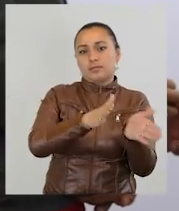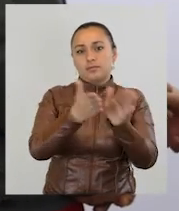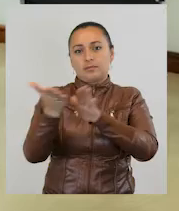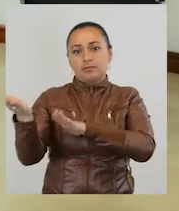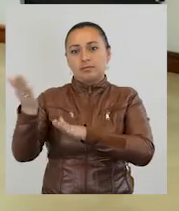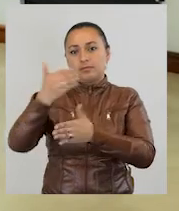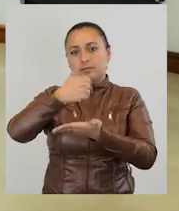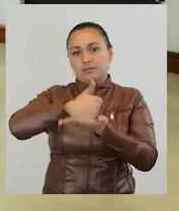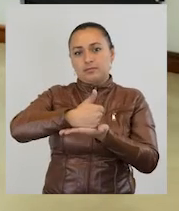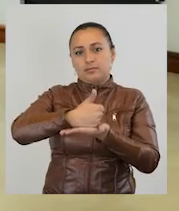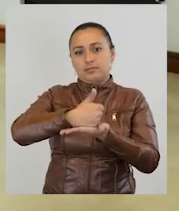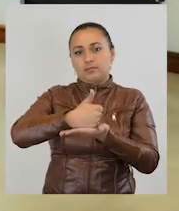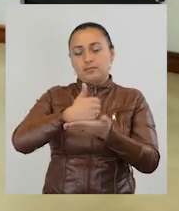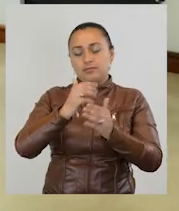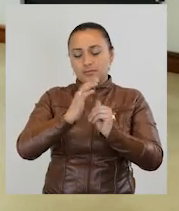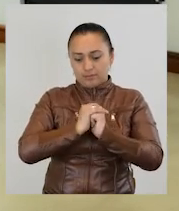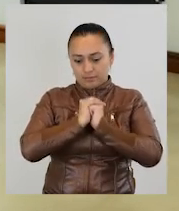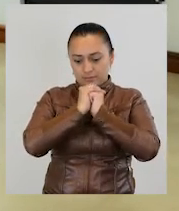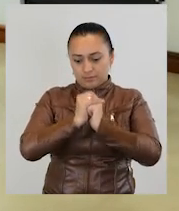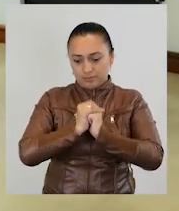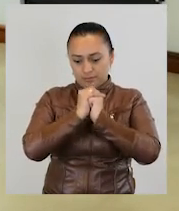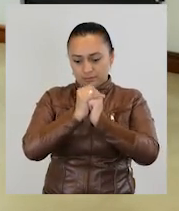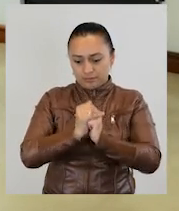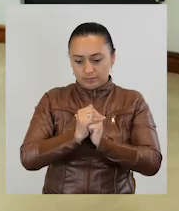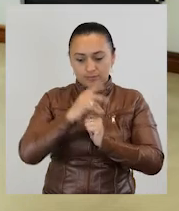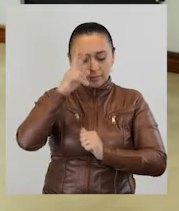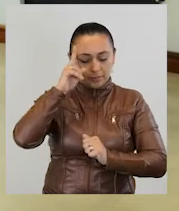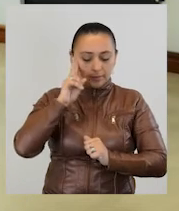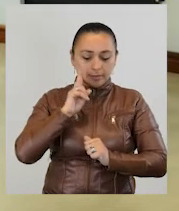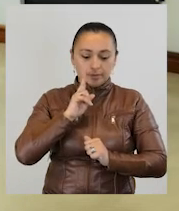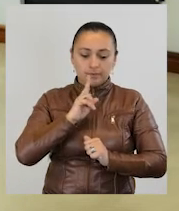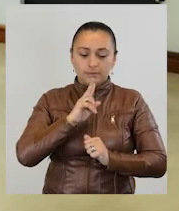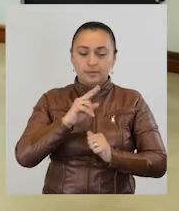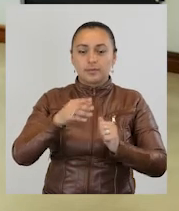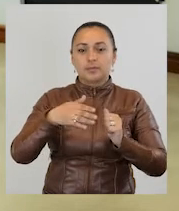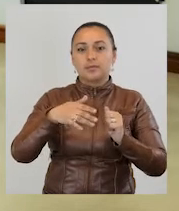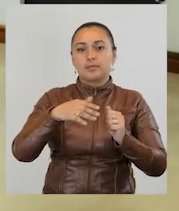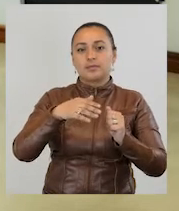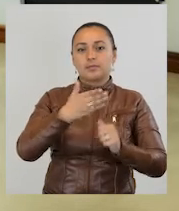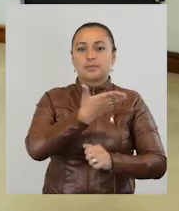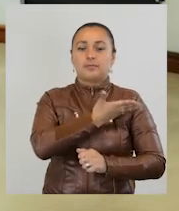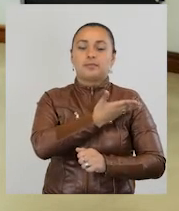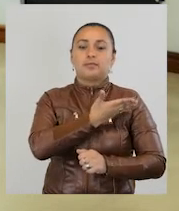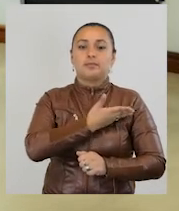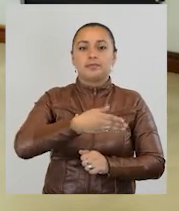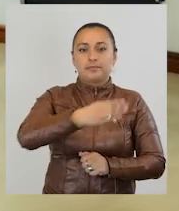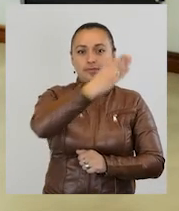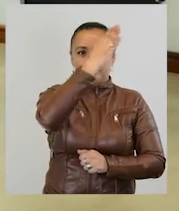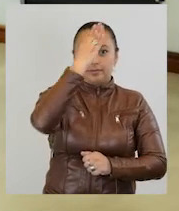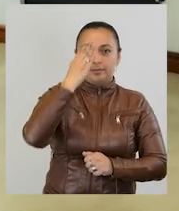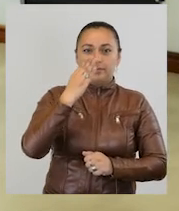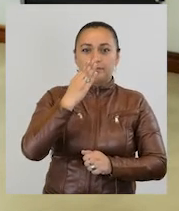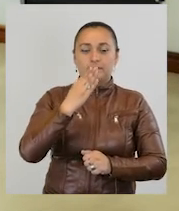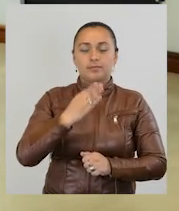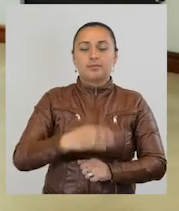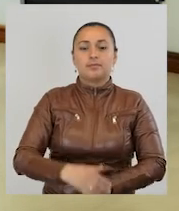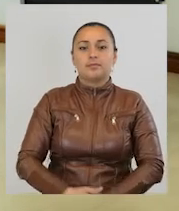de nuestra muerte. Amén. Ruega por nosotros, Santa Madre de Dios,